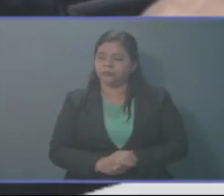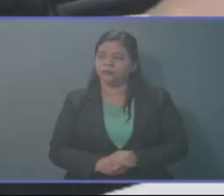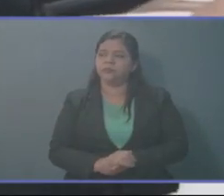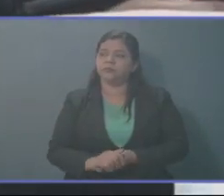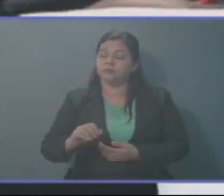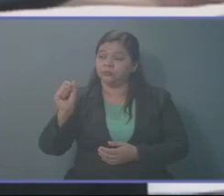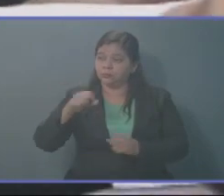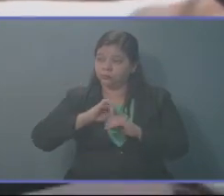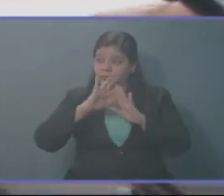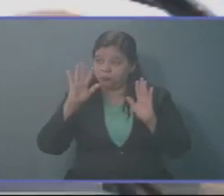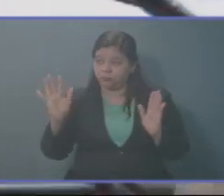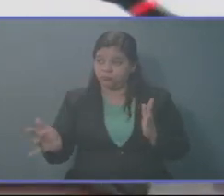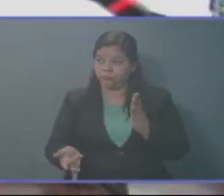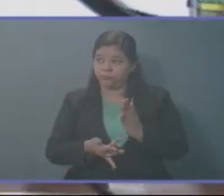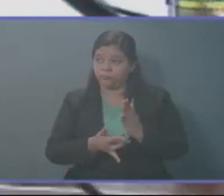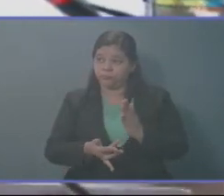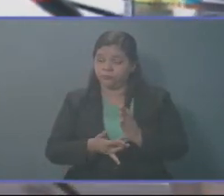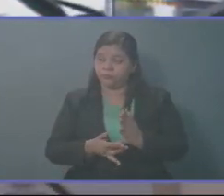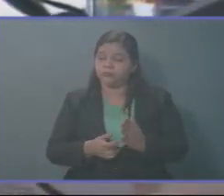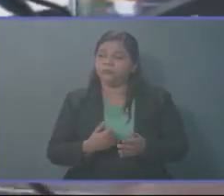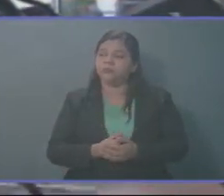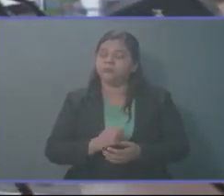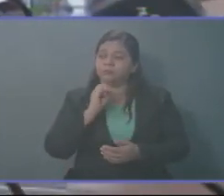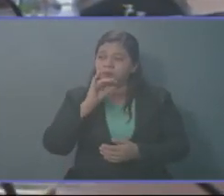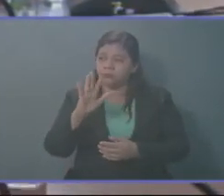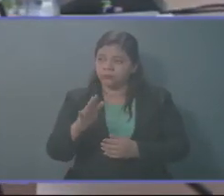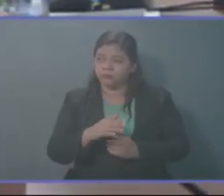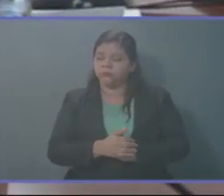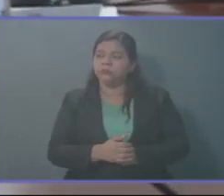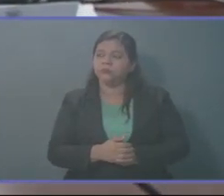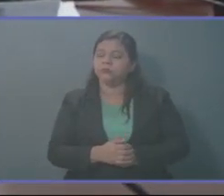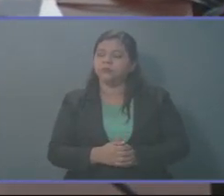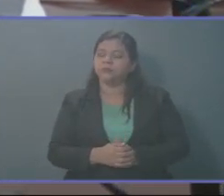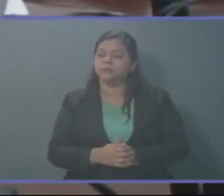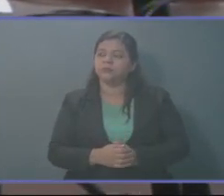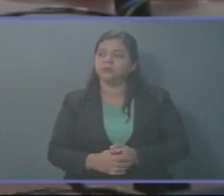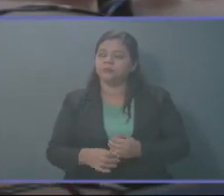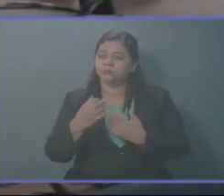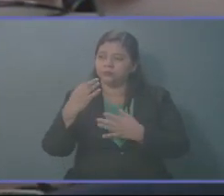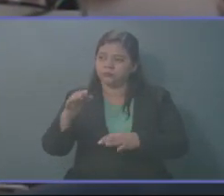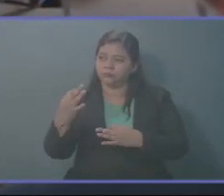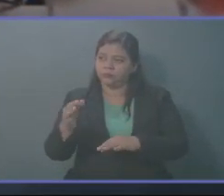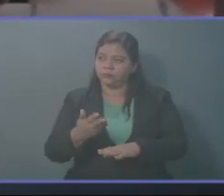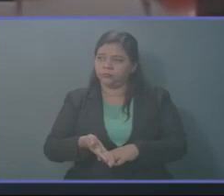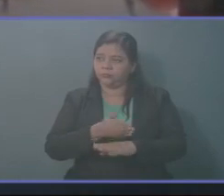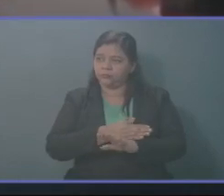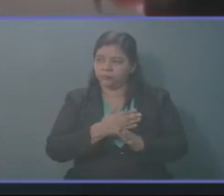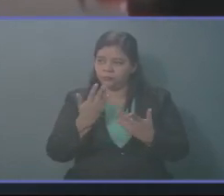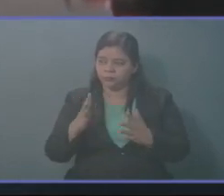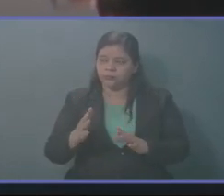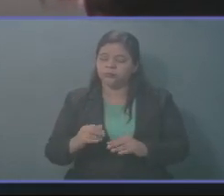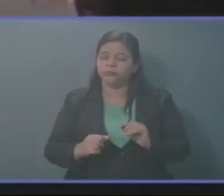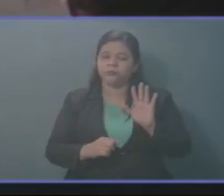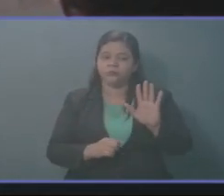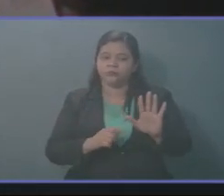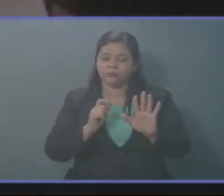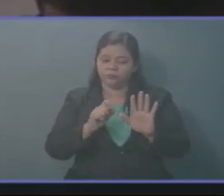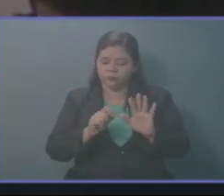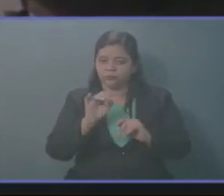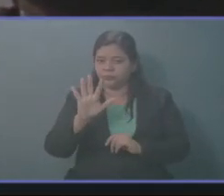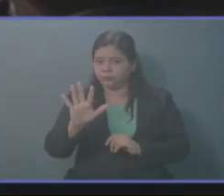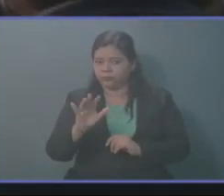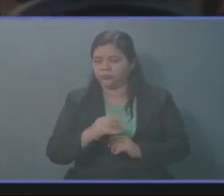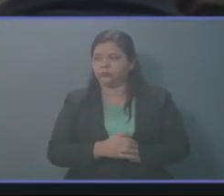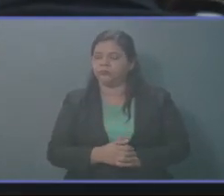Técnico. Dice de la siguiente manera, es la nota que está, la 5.5 de la agenda.